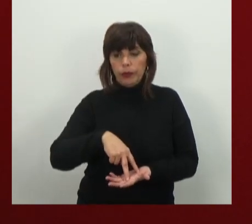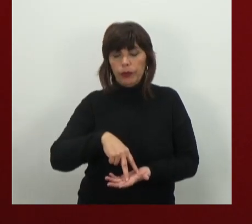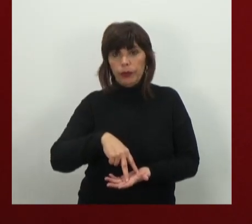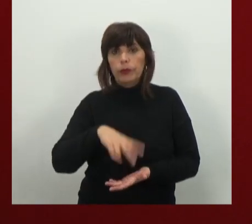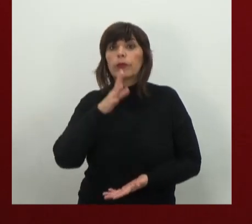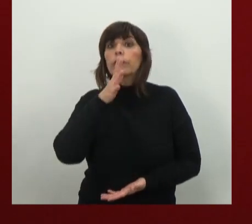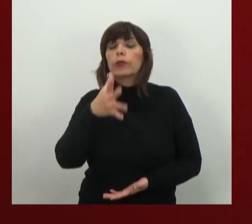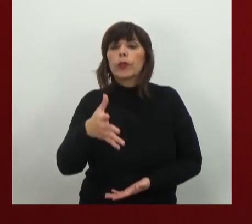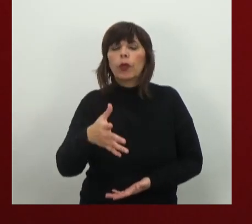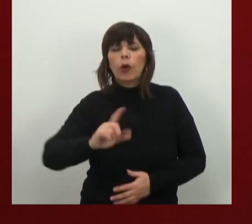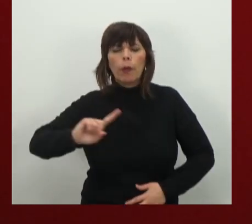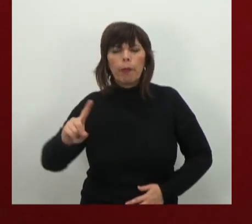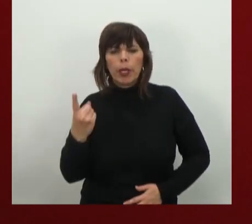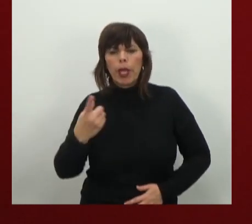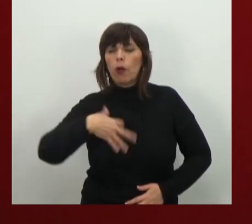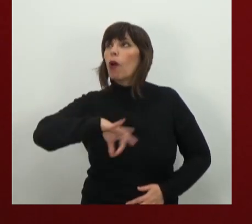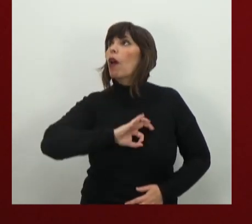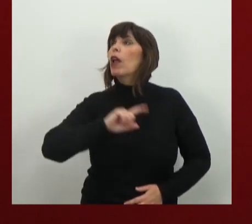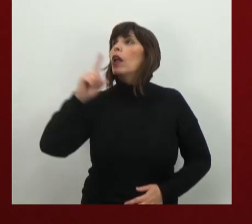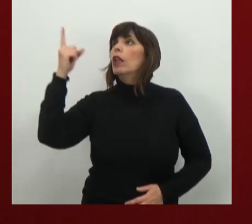¿Por qué? Porque primero el Señor,